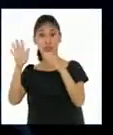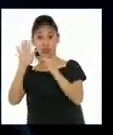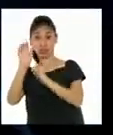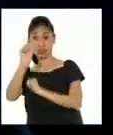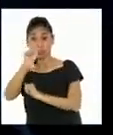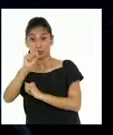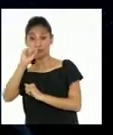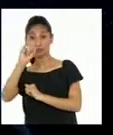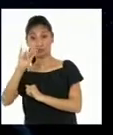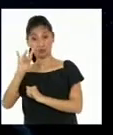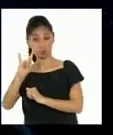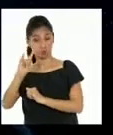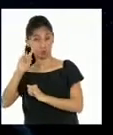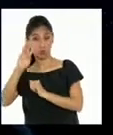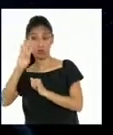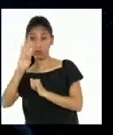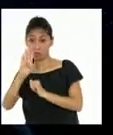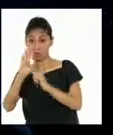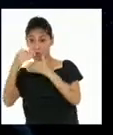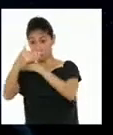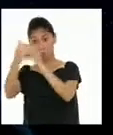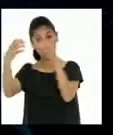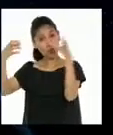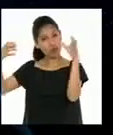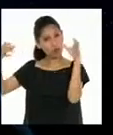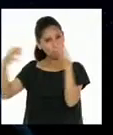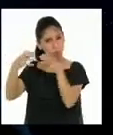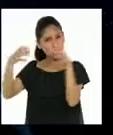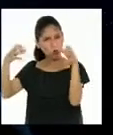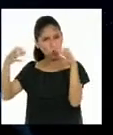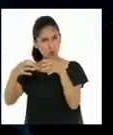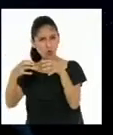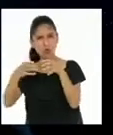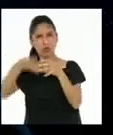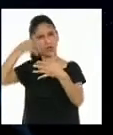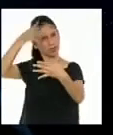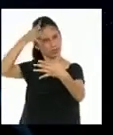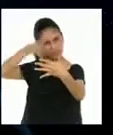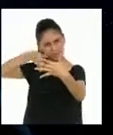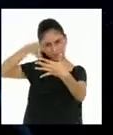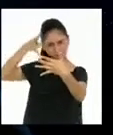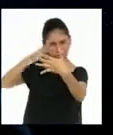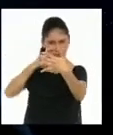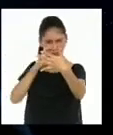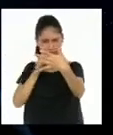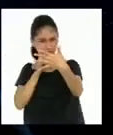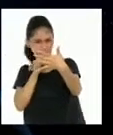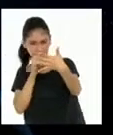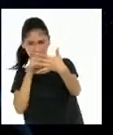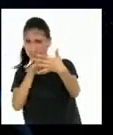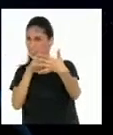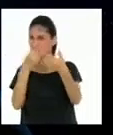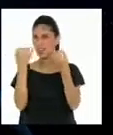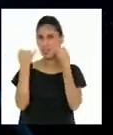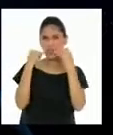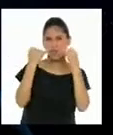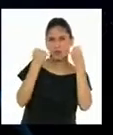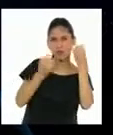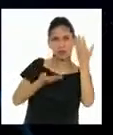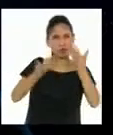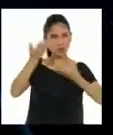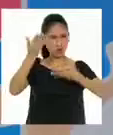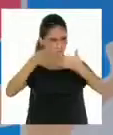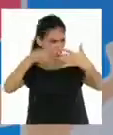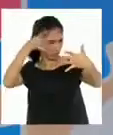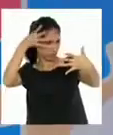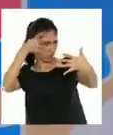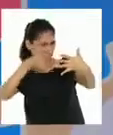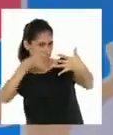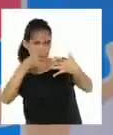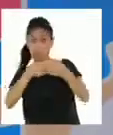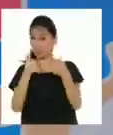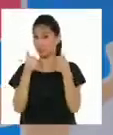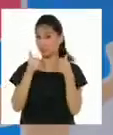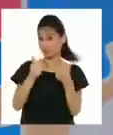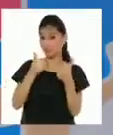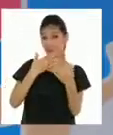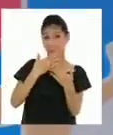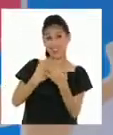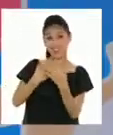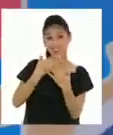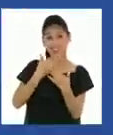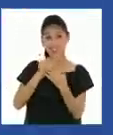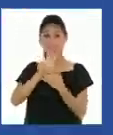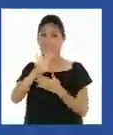seleccionada a través de diversos métodos con el propósito de obtener información sobre dicha población. Muchas gracias por